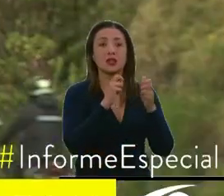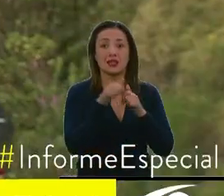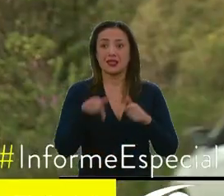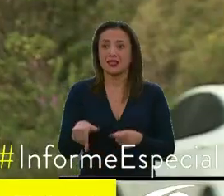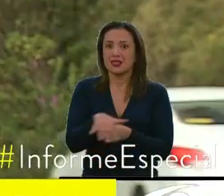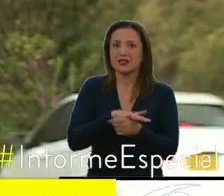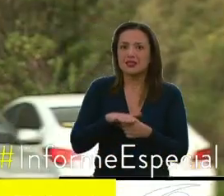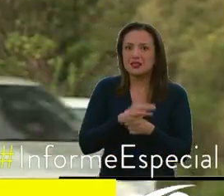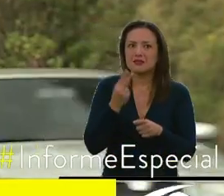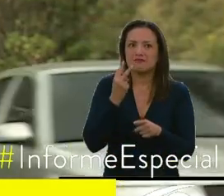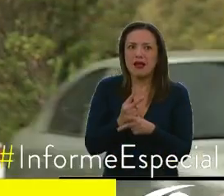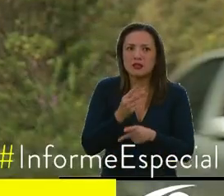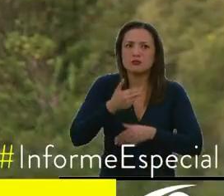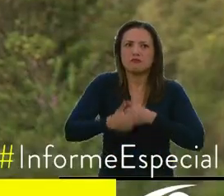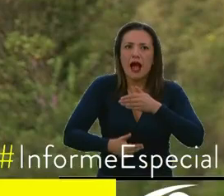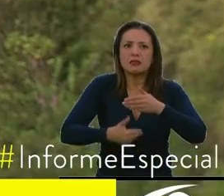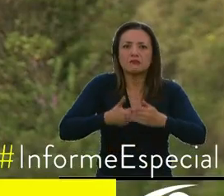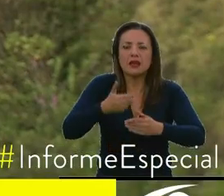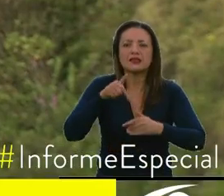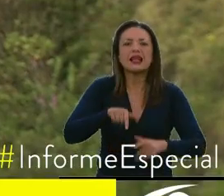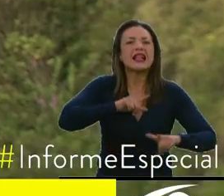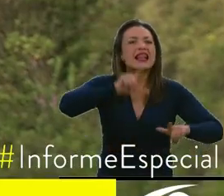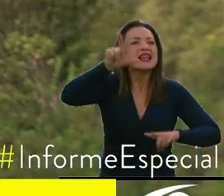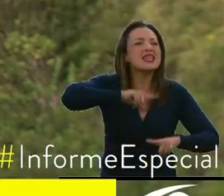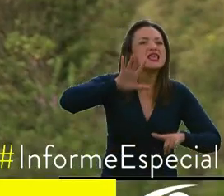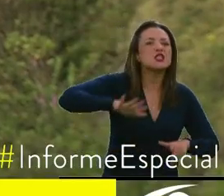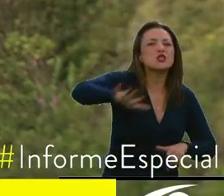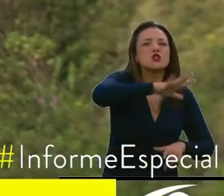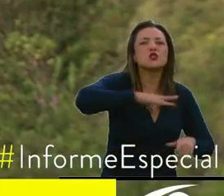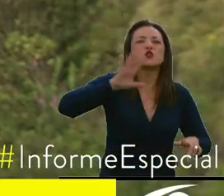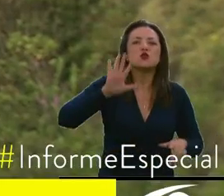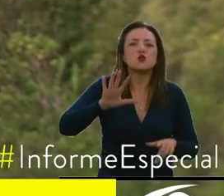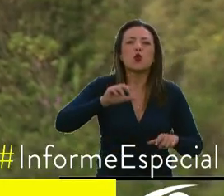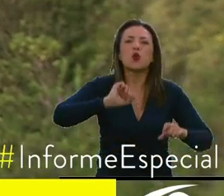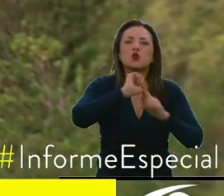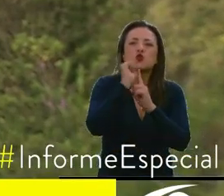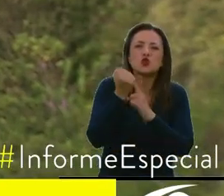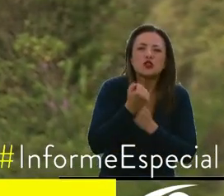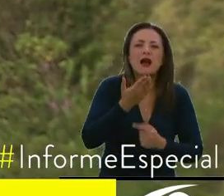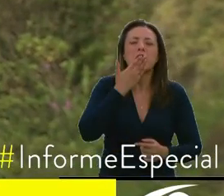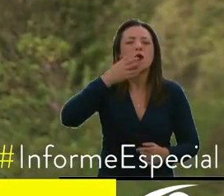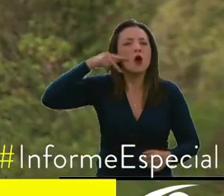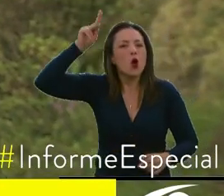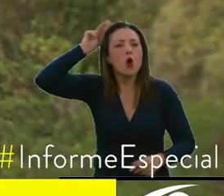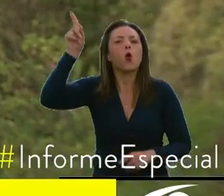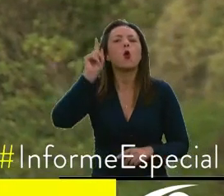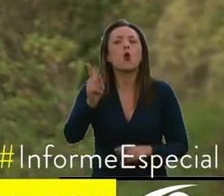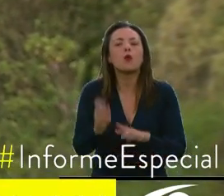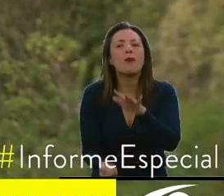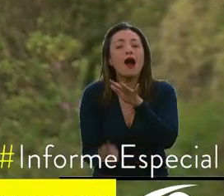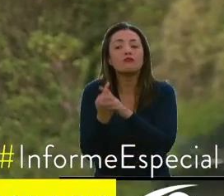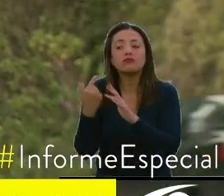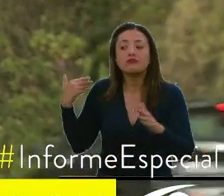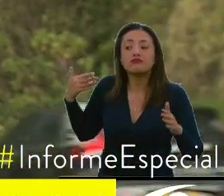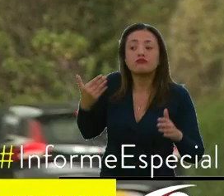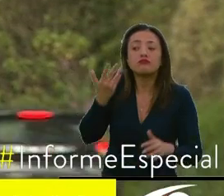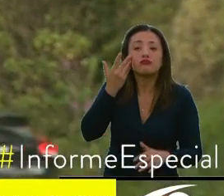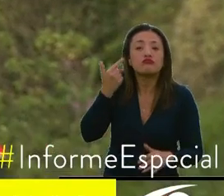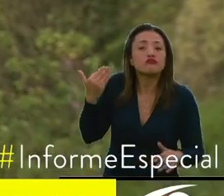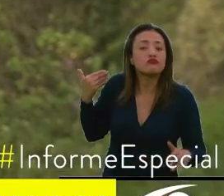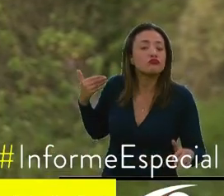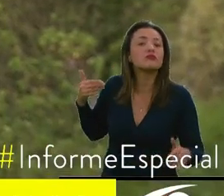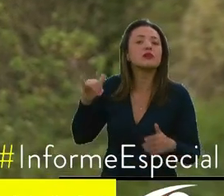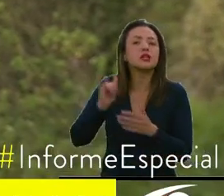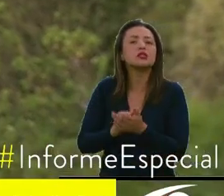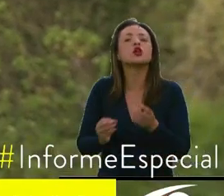público se complica cada vez más para los líderes sociales e indígenas. Si tenemos en cuenta la aparición en los últimos días de un